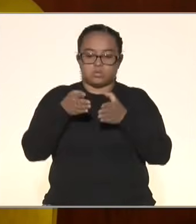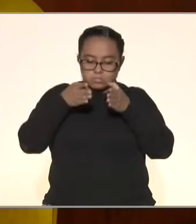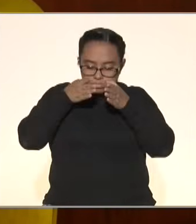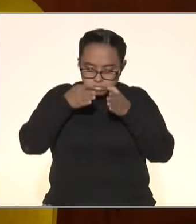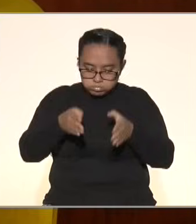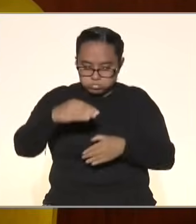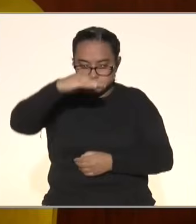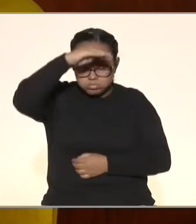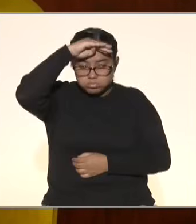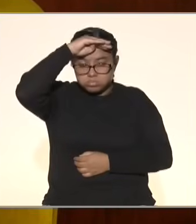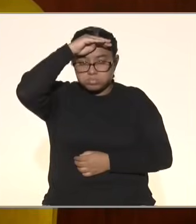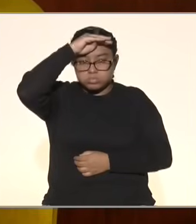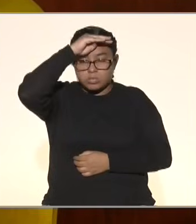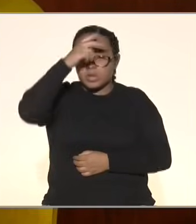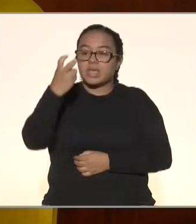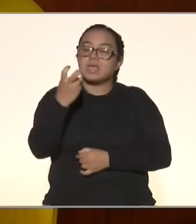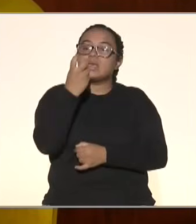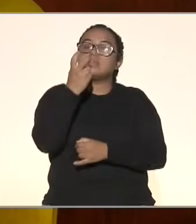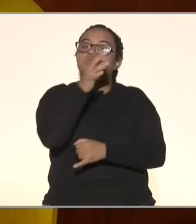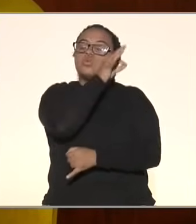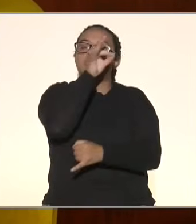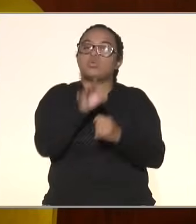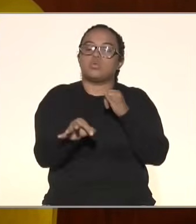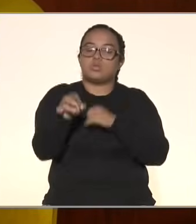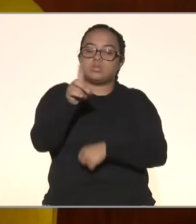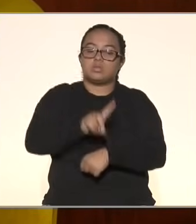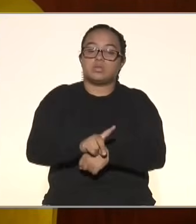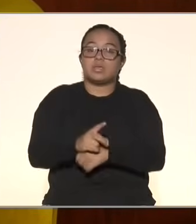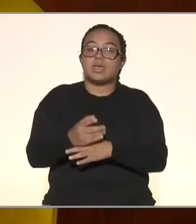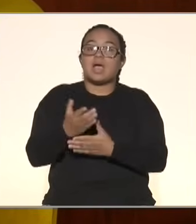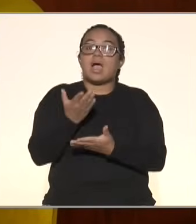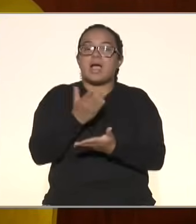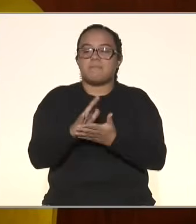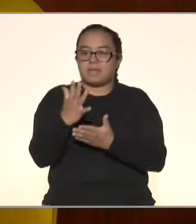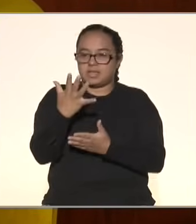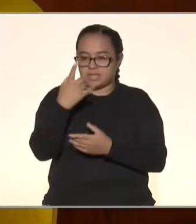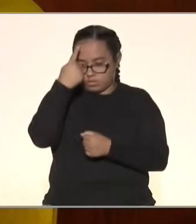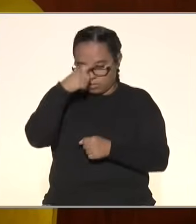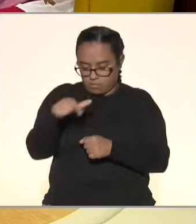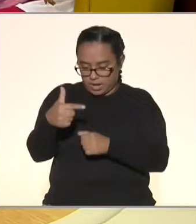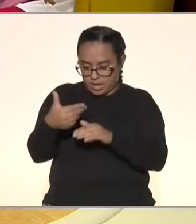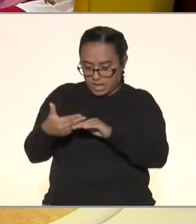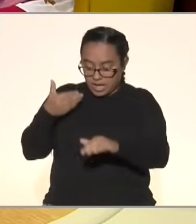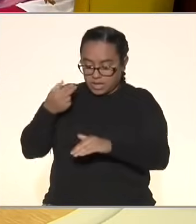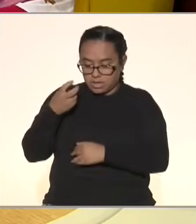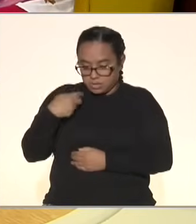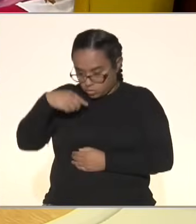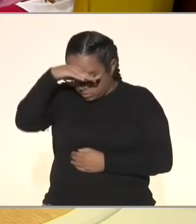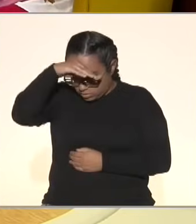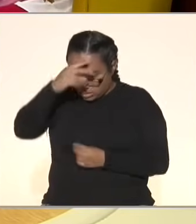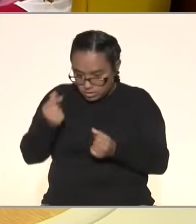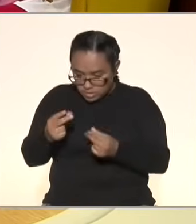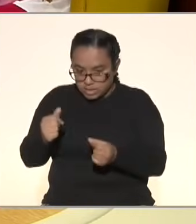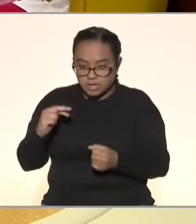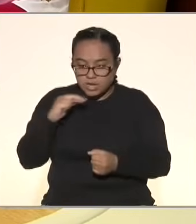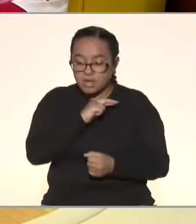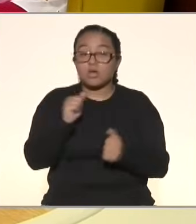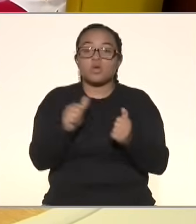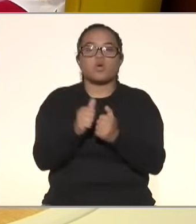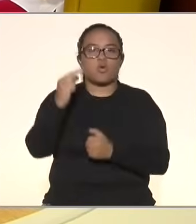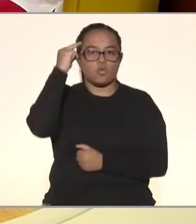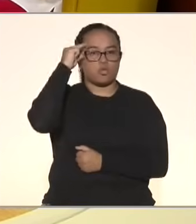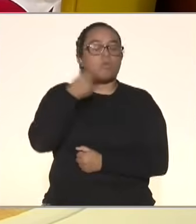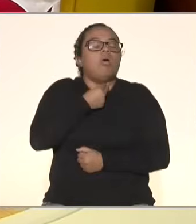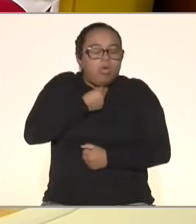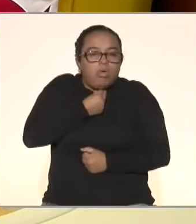la reflexión el último día y aparte al 5 para las 12. ¿No? Sí. Entonces me parece que es una locura. Con una uva atorada. Una